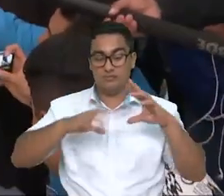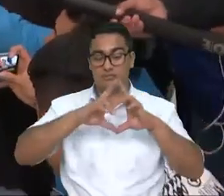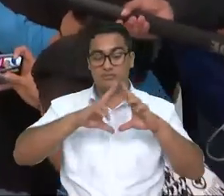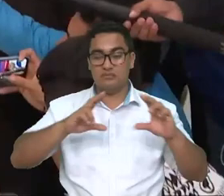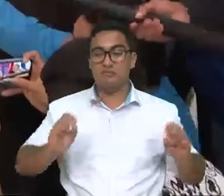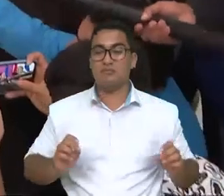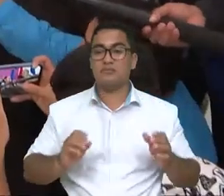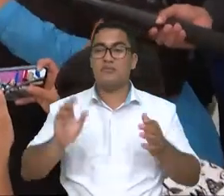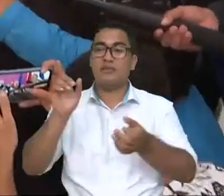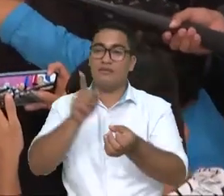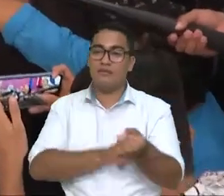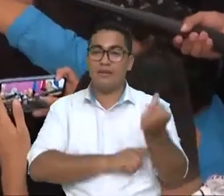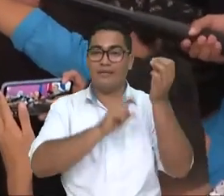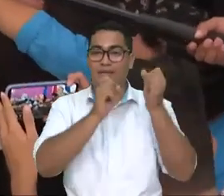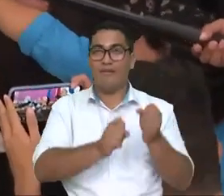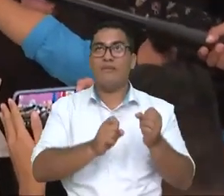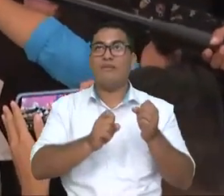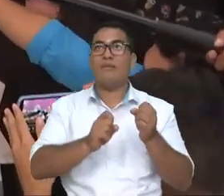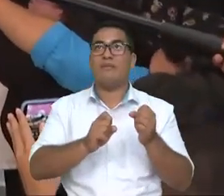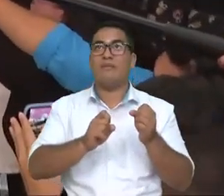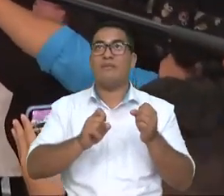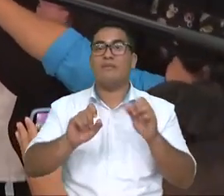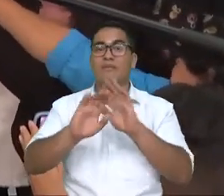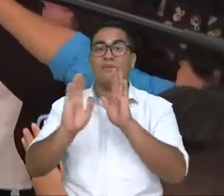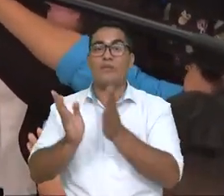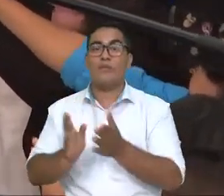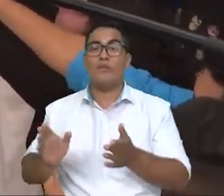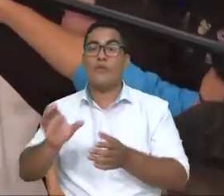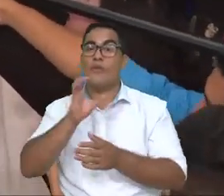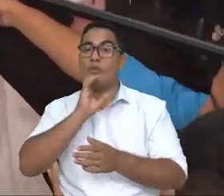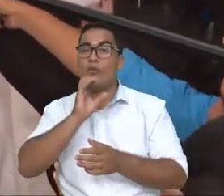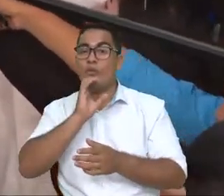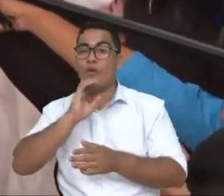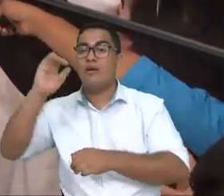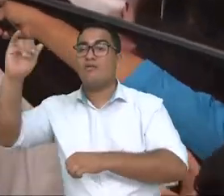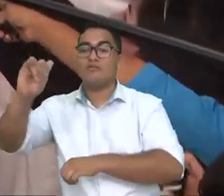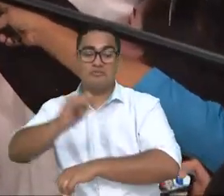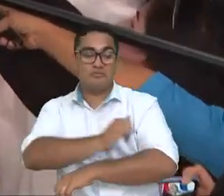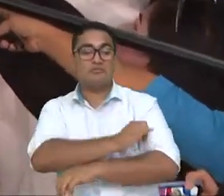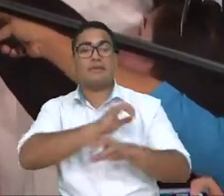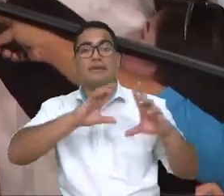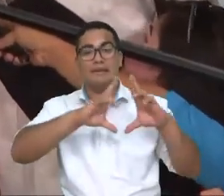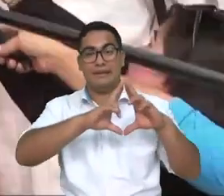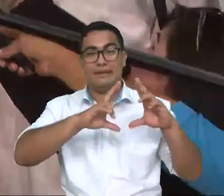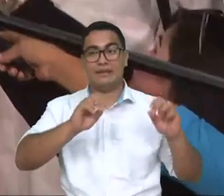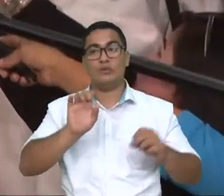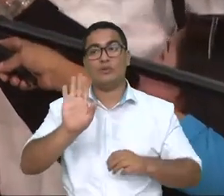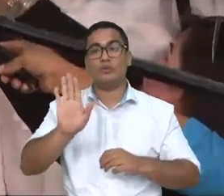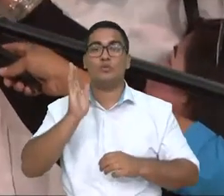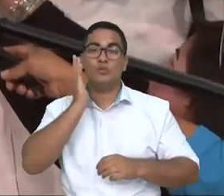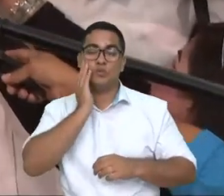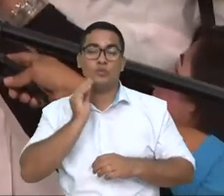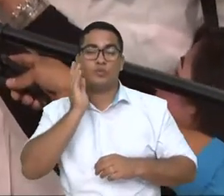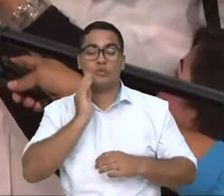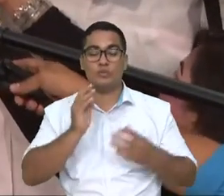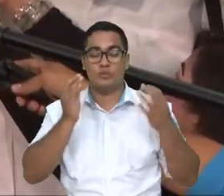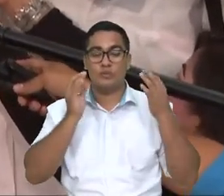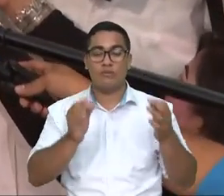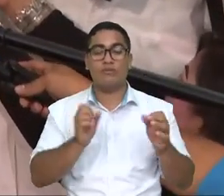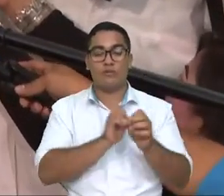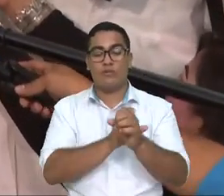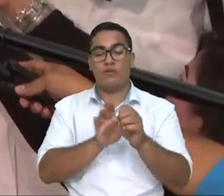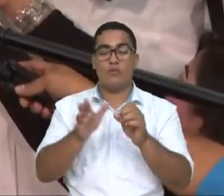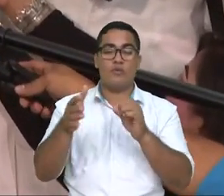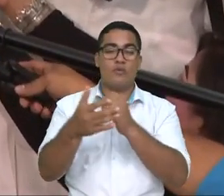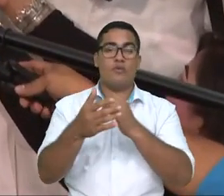nuestros hermanos, compañeros cubanos que han venido a transmitirnos su exitosa experiencia en